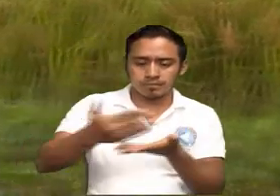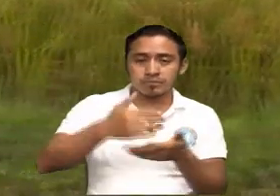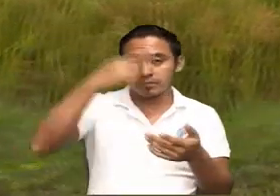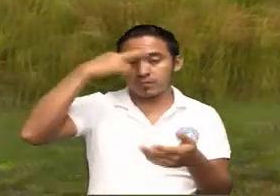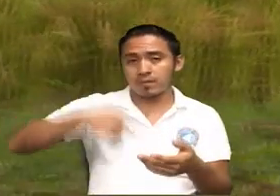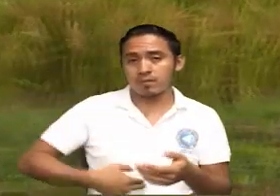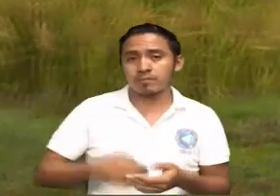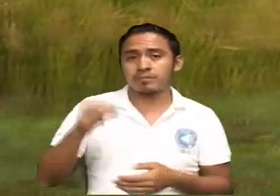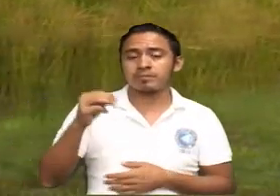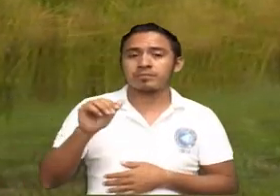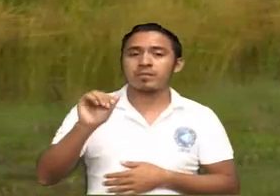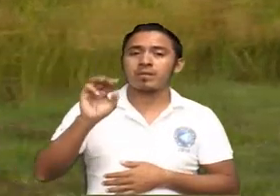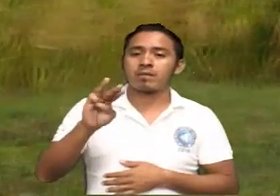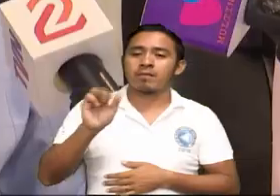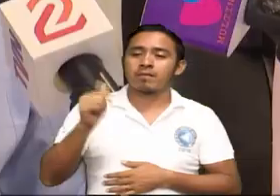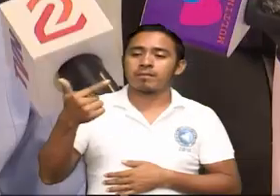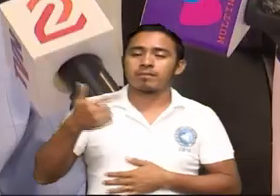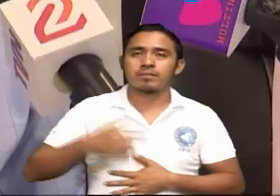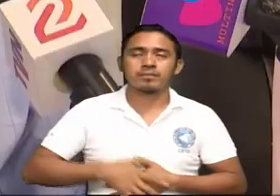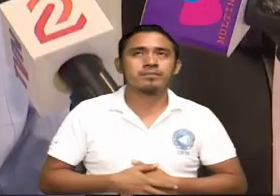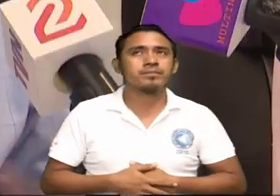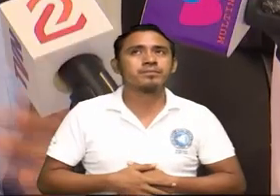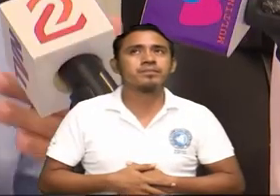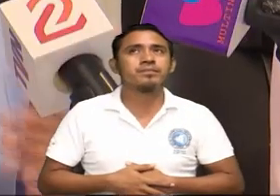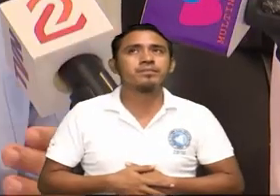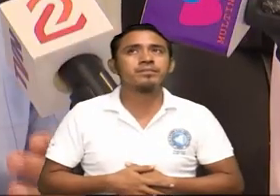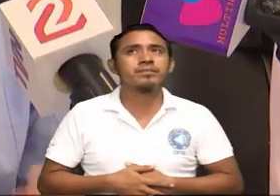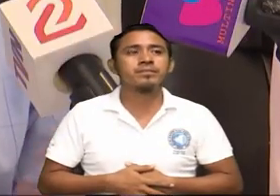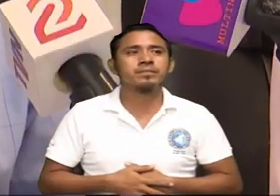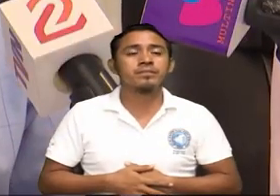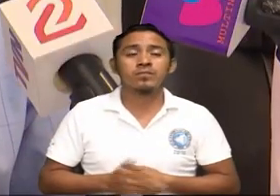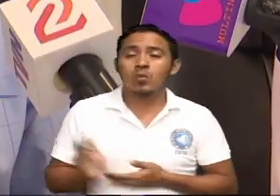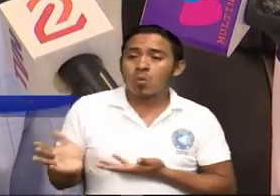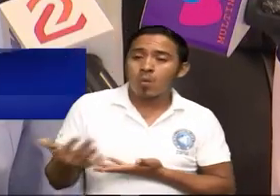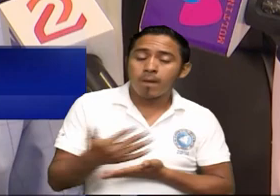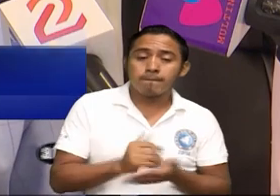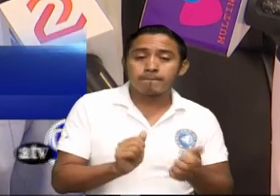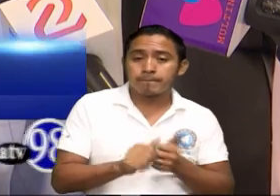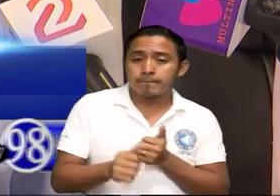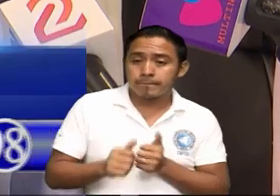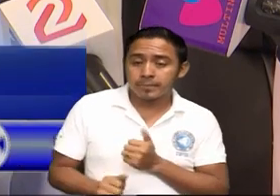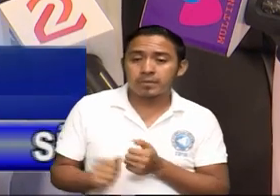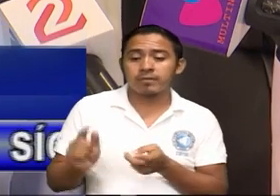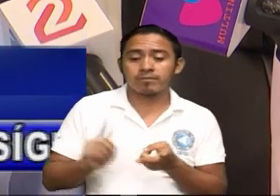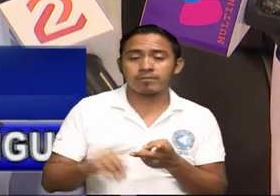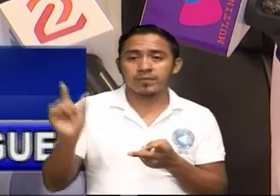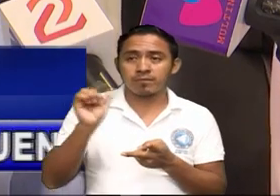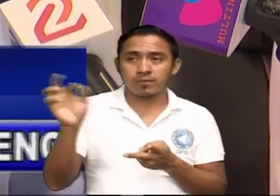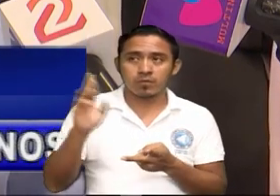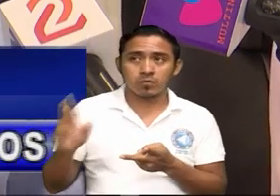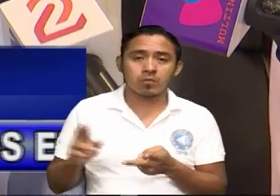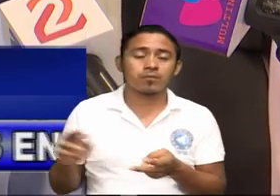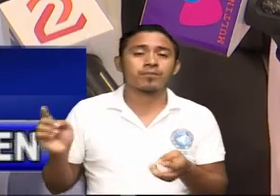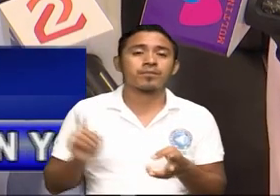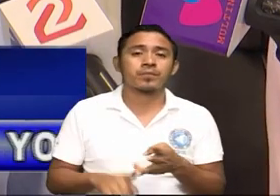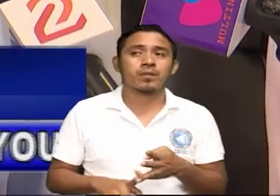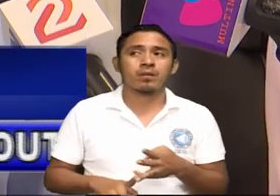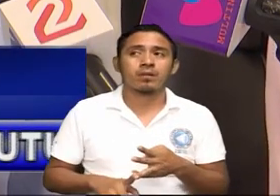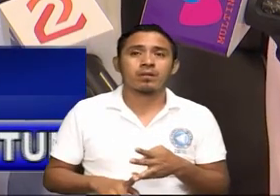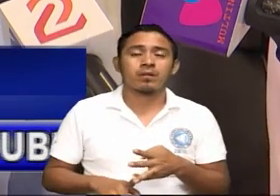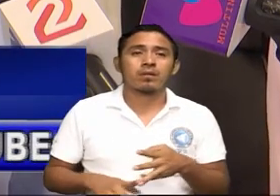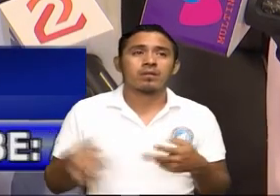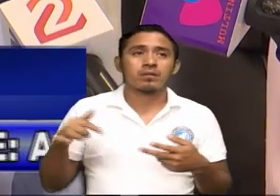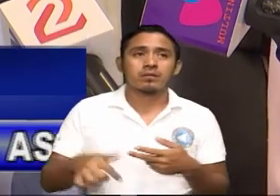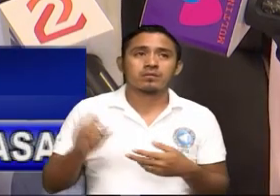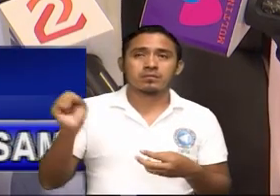del Ministerio Agropecuario. El abastecimiento de maíz y frijol rojo para esta semana